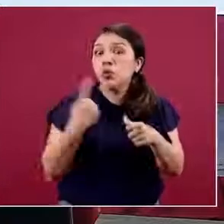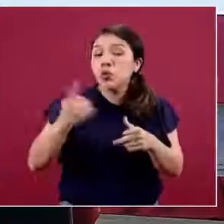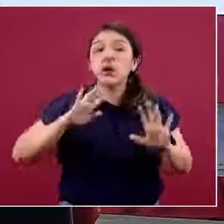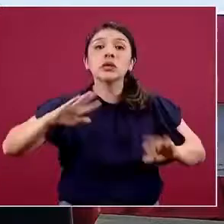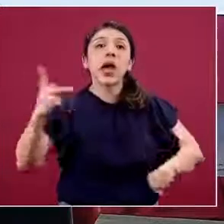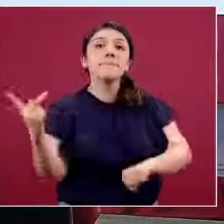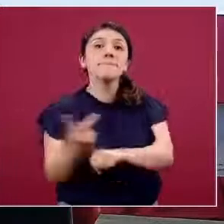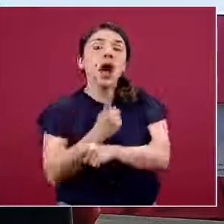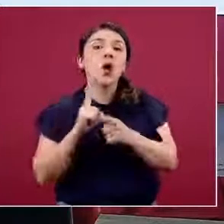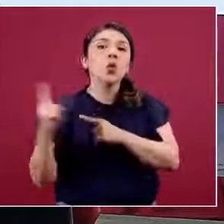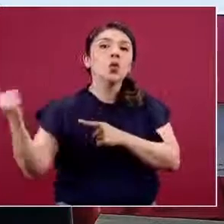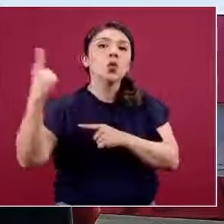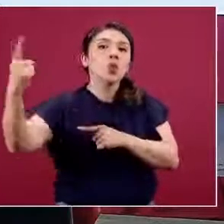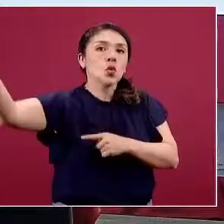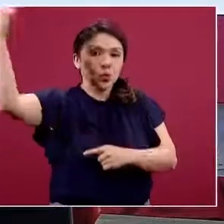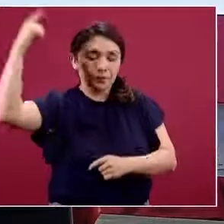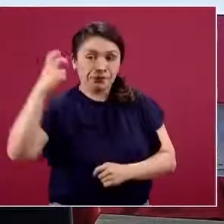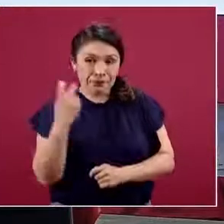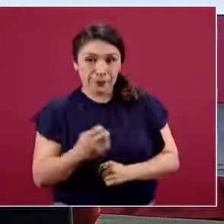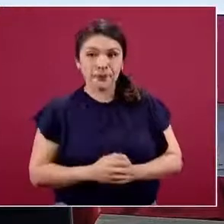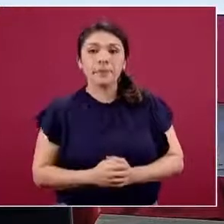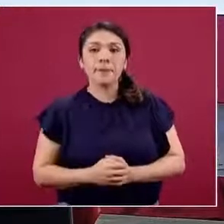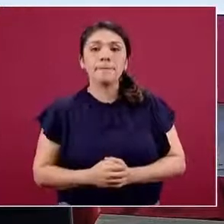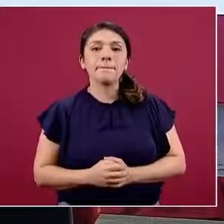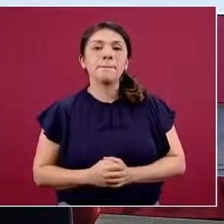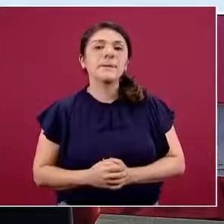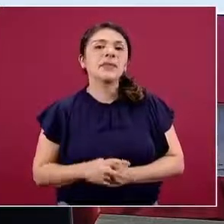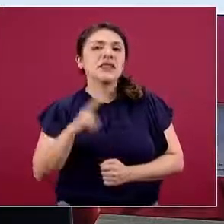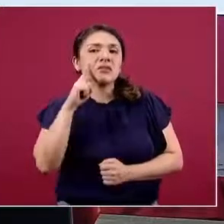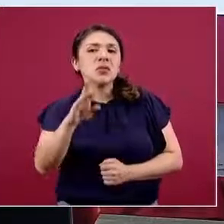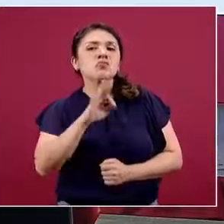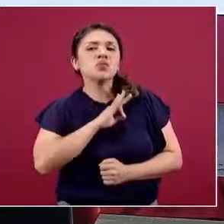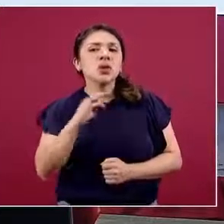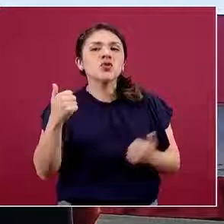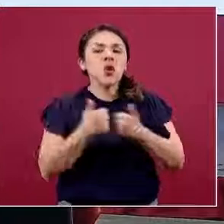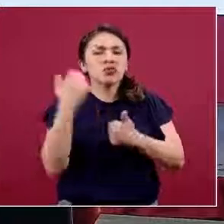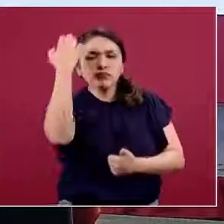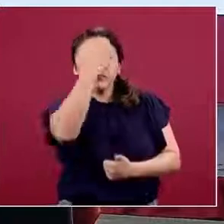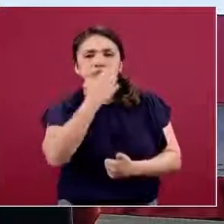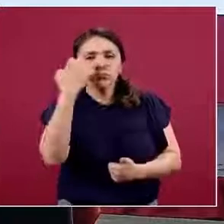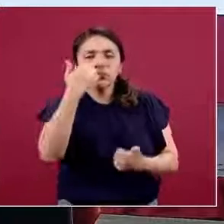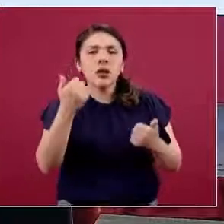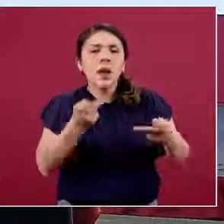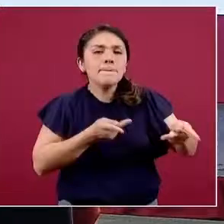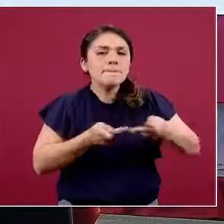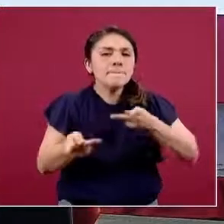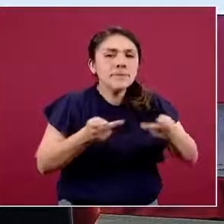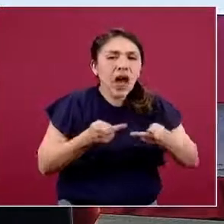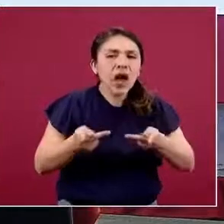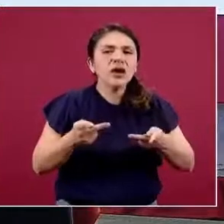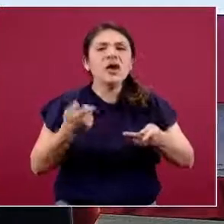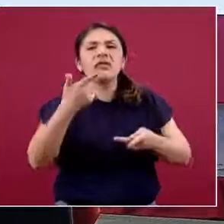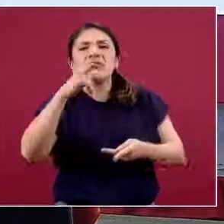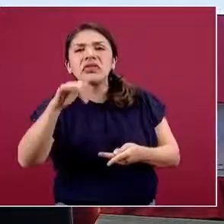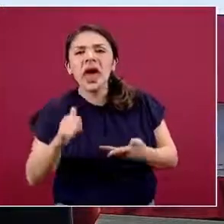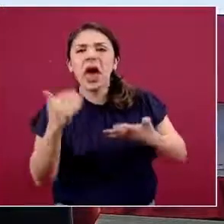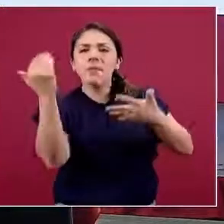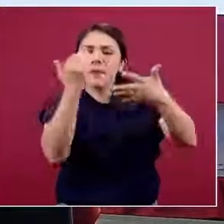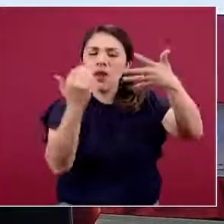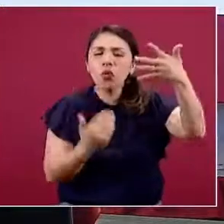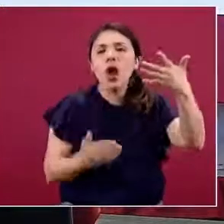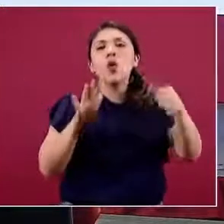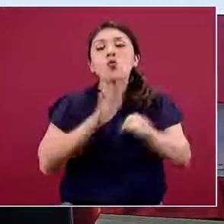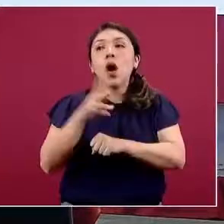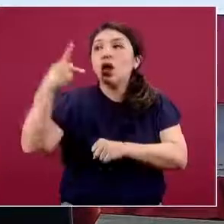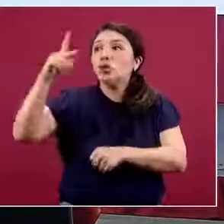pasado. Entonces se establece estos posibles escenarios, se hace la supervisión de planes y programas, manuales, guías, lineamientos que